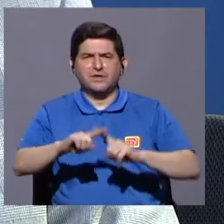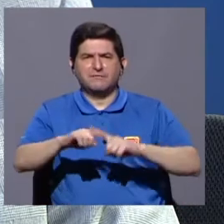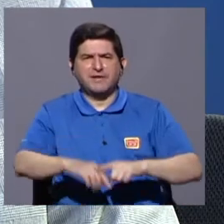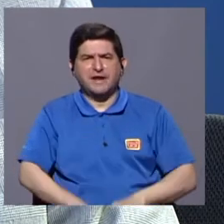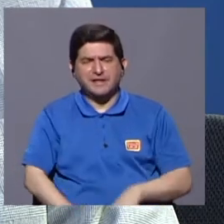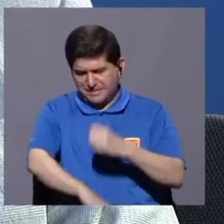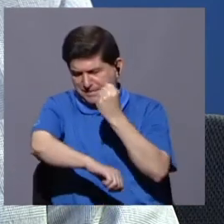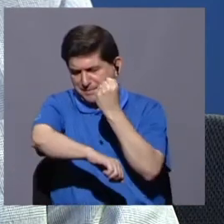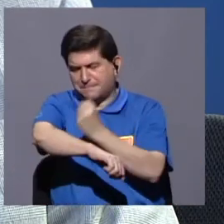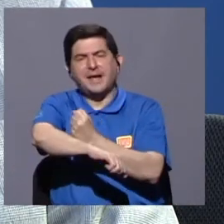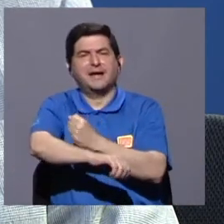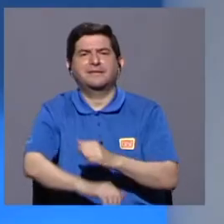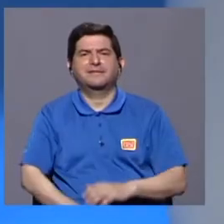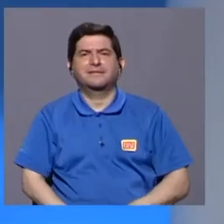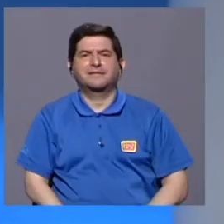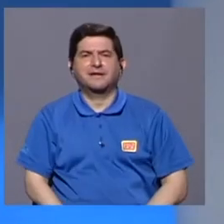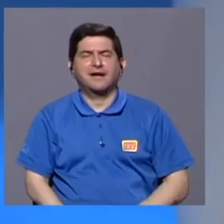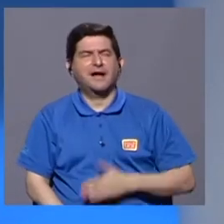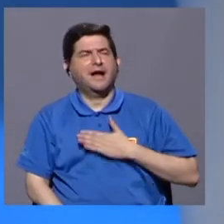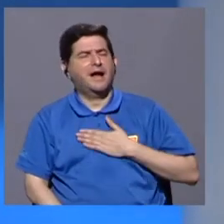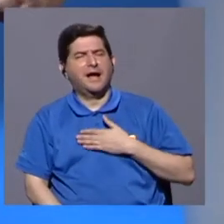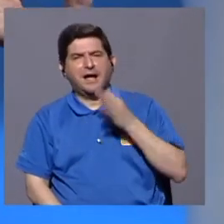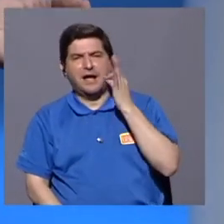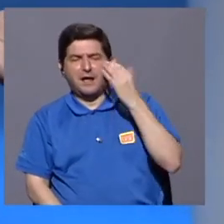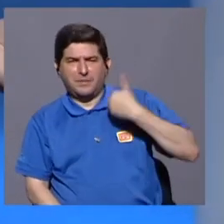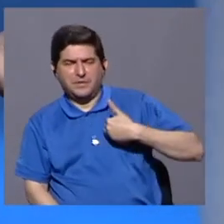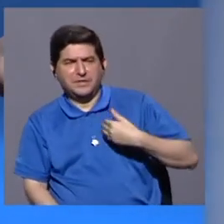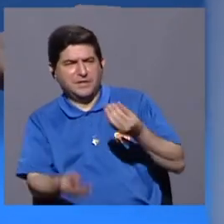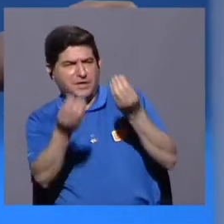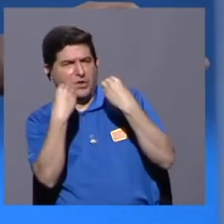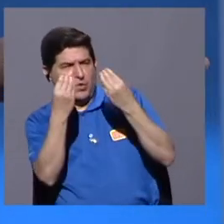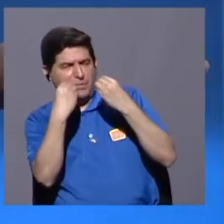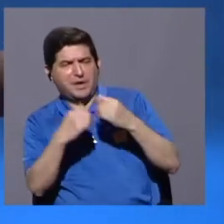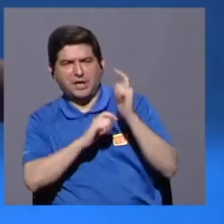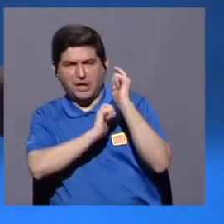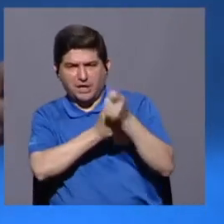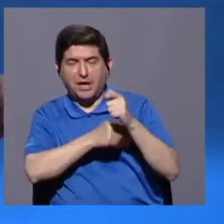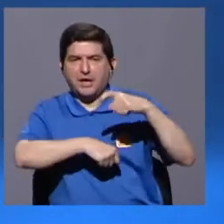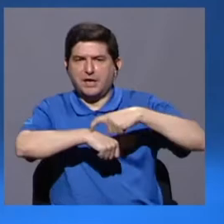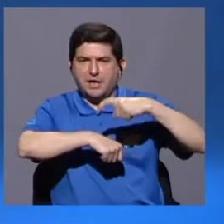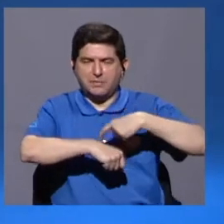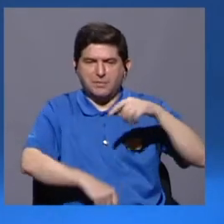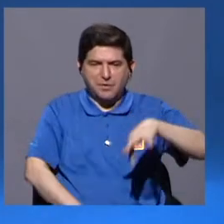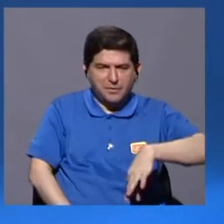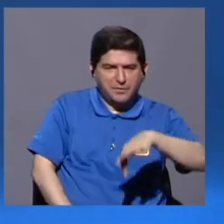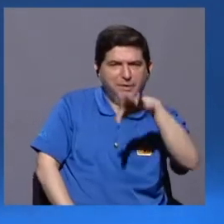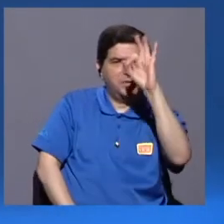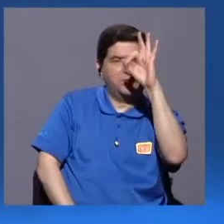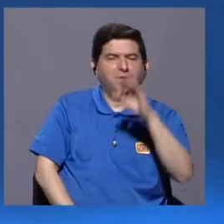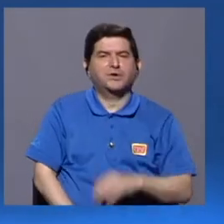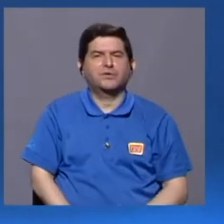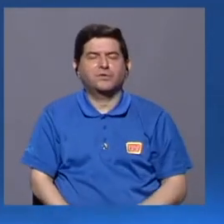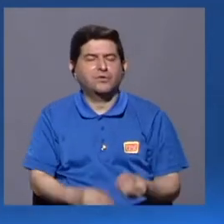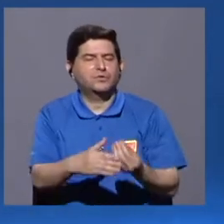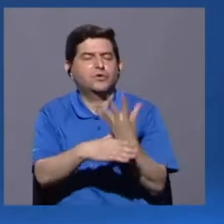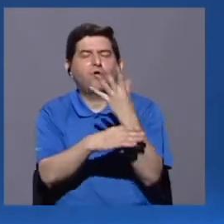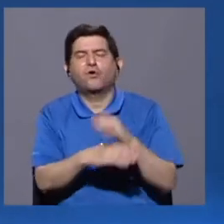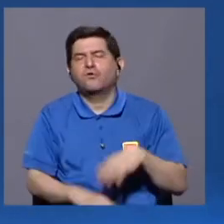mi tío me enseñó a pescar y aquel momento en que encontró la flor